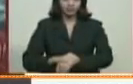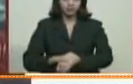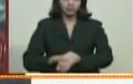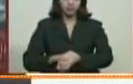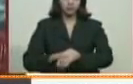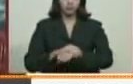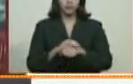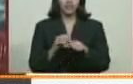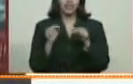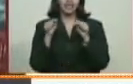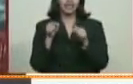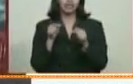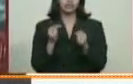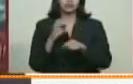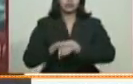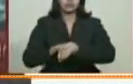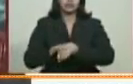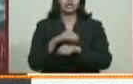Ellos hablaron.